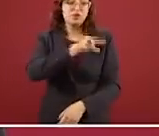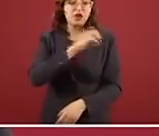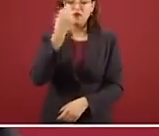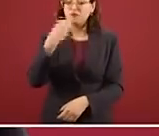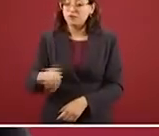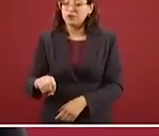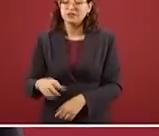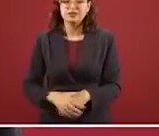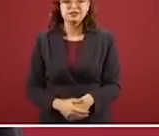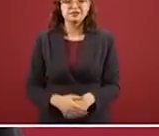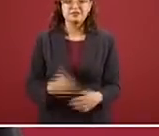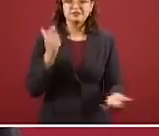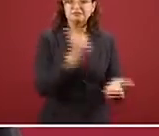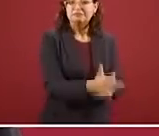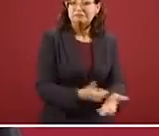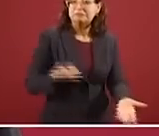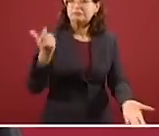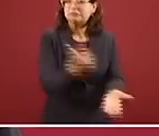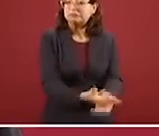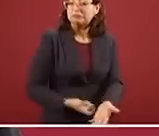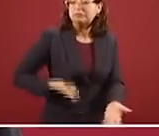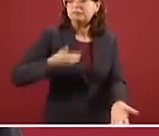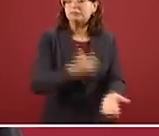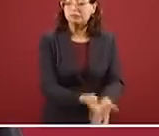no existe.